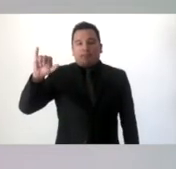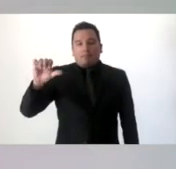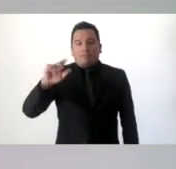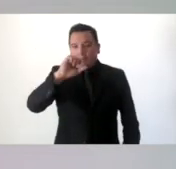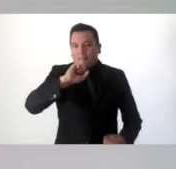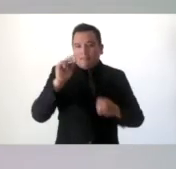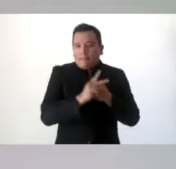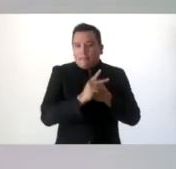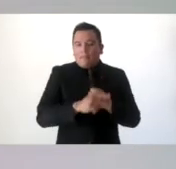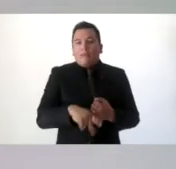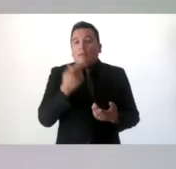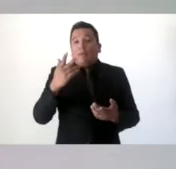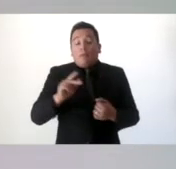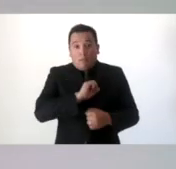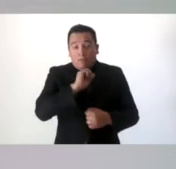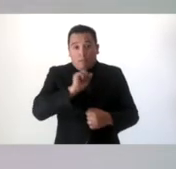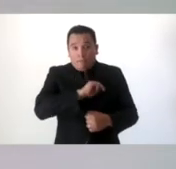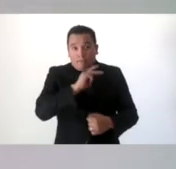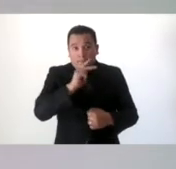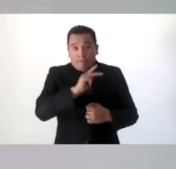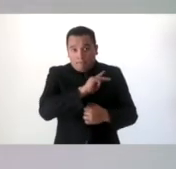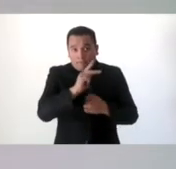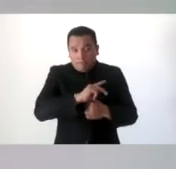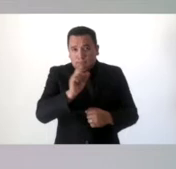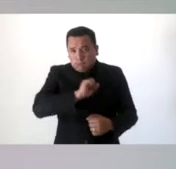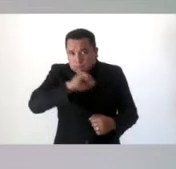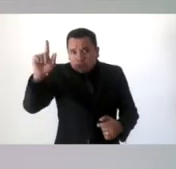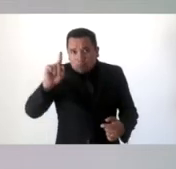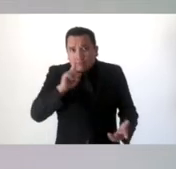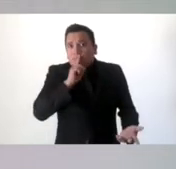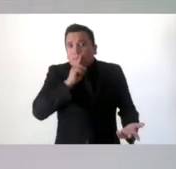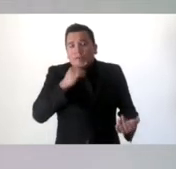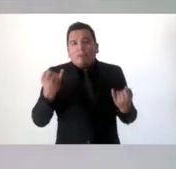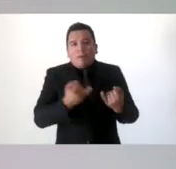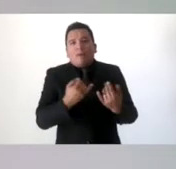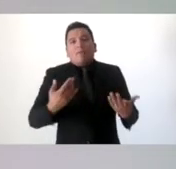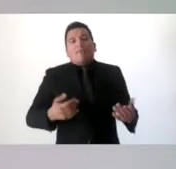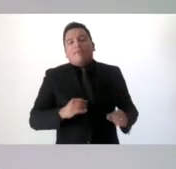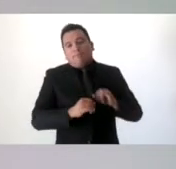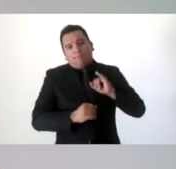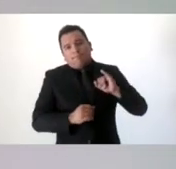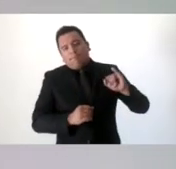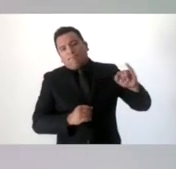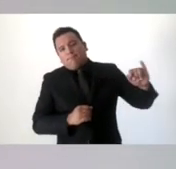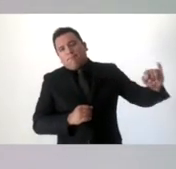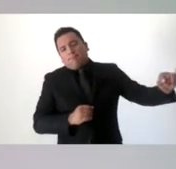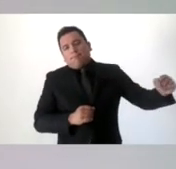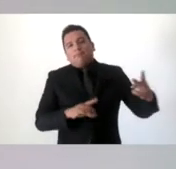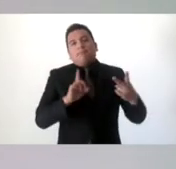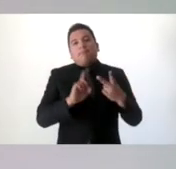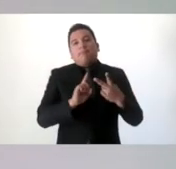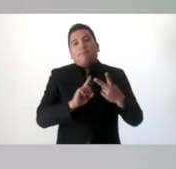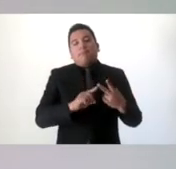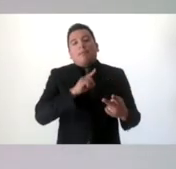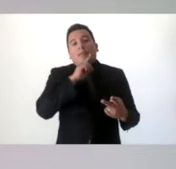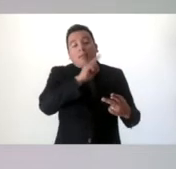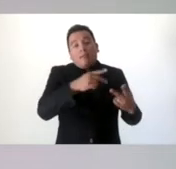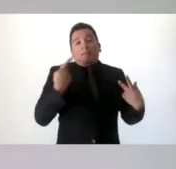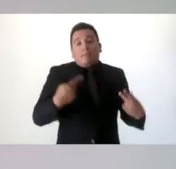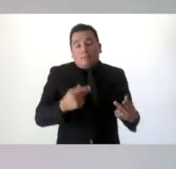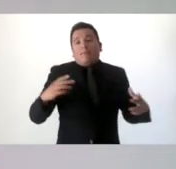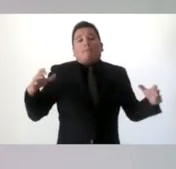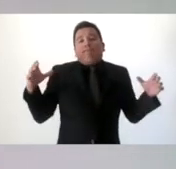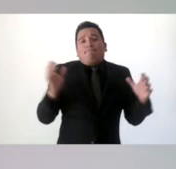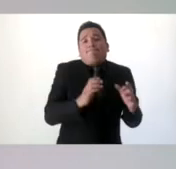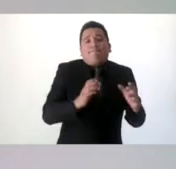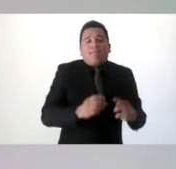pues Lituania es un país, primero, poco conocido y luego muy lejano, ¿no? Y además con muy poca población en el extranjero. Entonces,